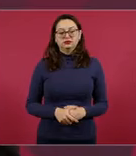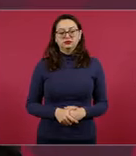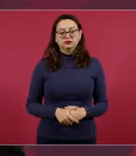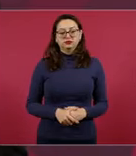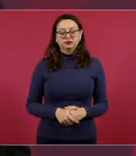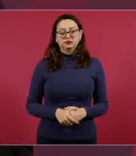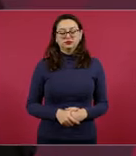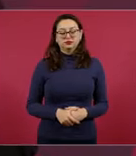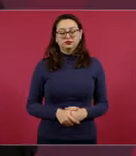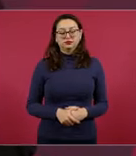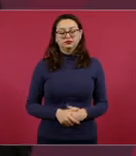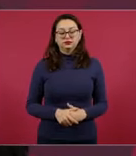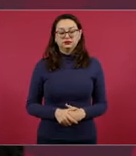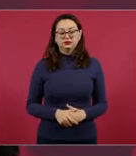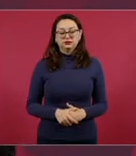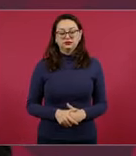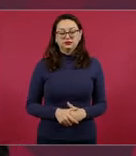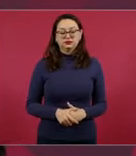yo recuerdo que cuando